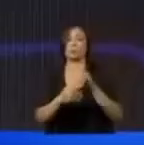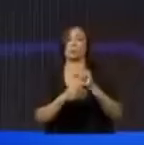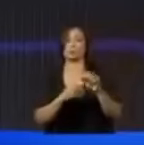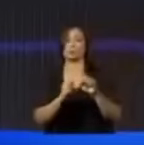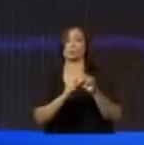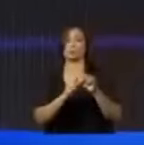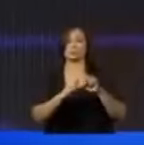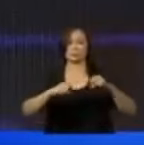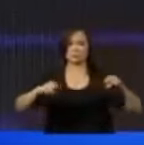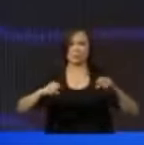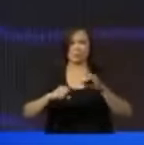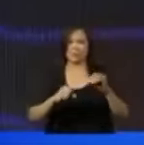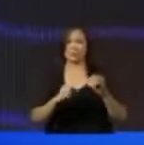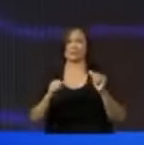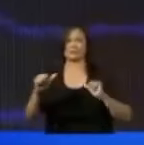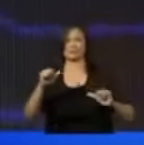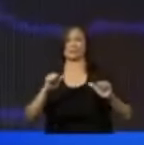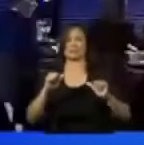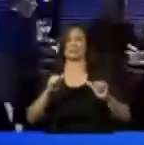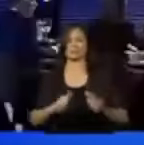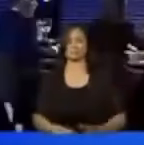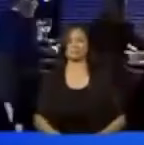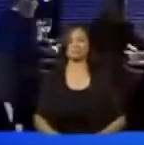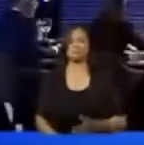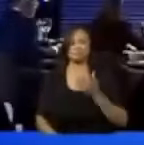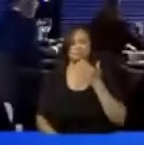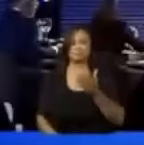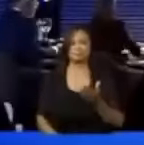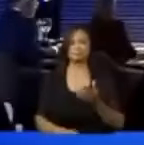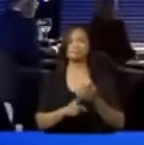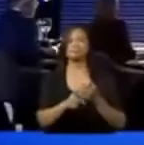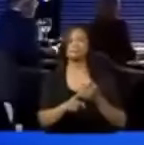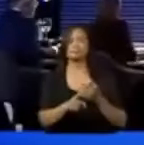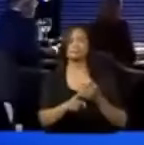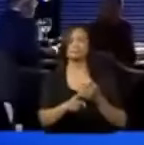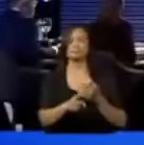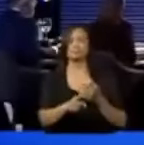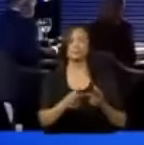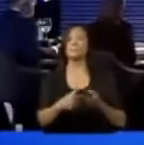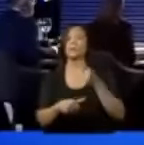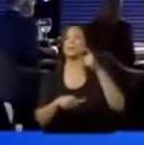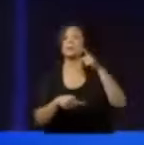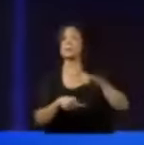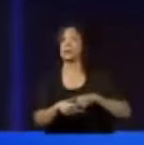Ciencias Sociales y las Artes. Gracias, candidato Fernández. Candidato Abinader.